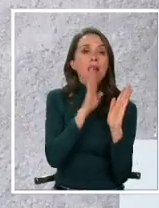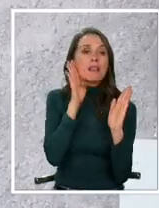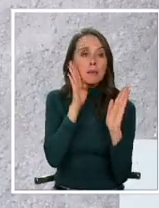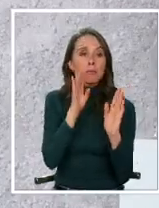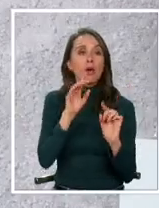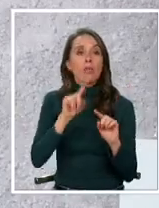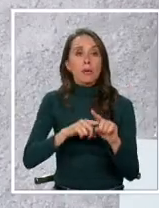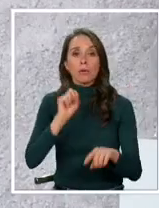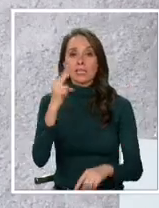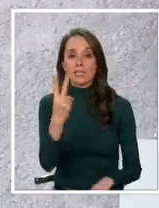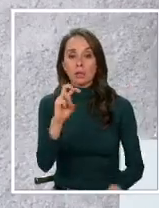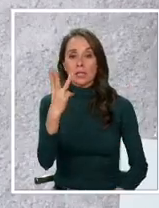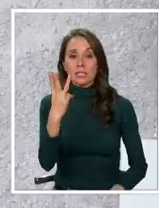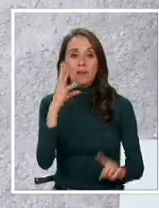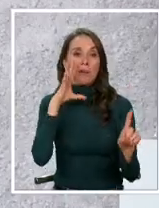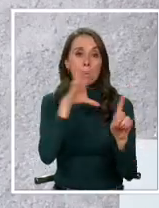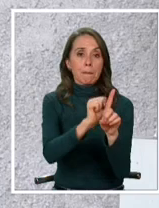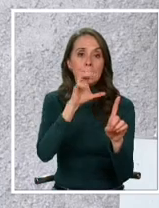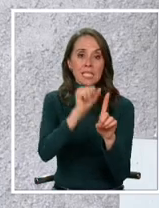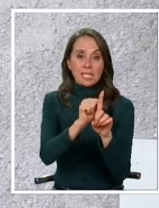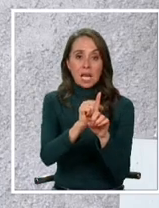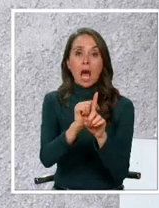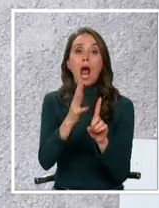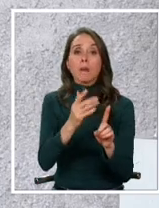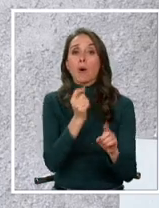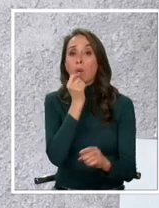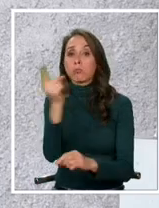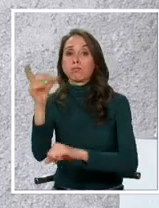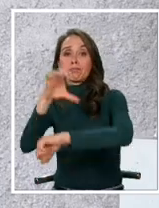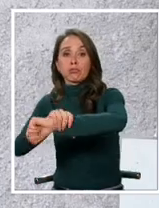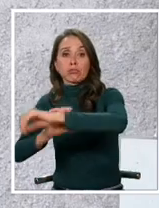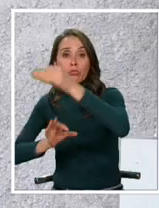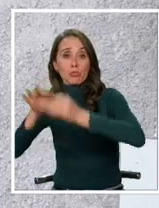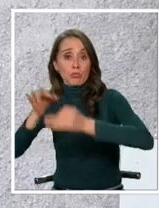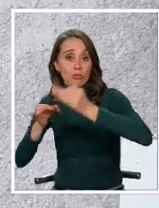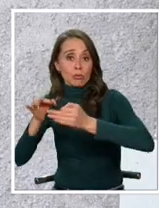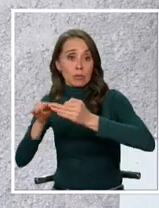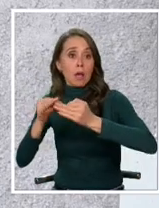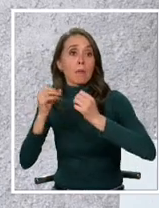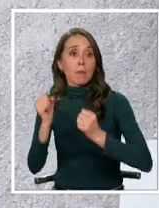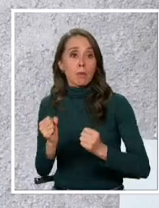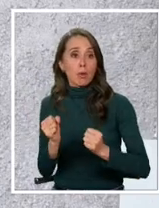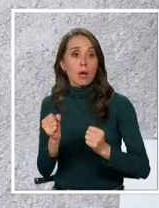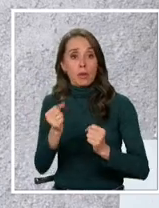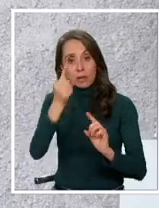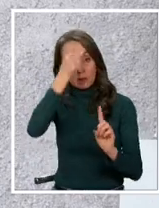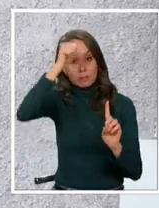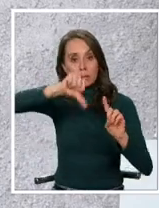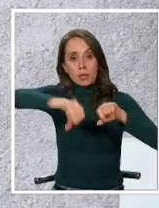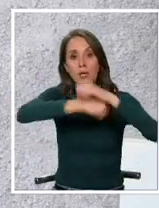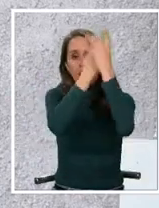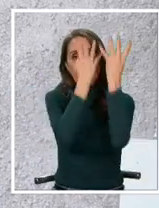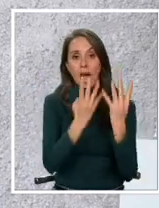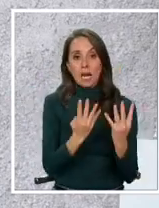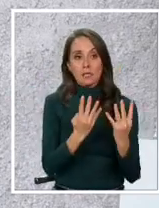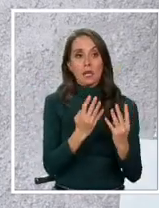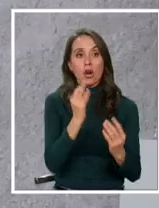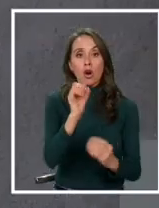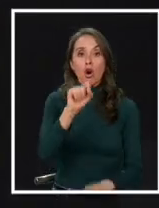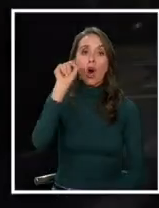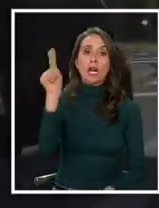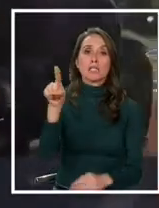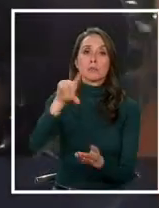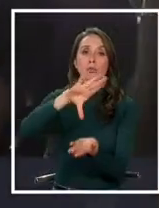volvemos a pillar una segunda o tercera vez es más probable No es cierto que efectivamente celes de cárcel o incluso se le puede